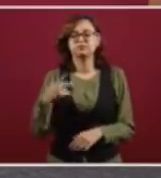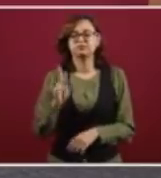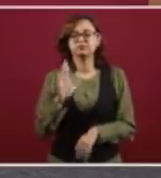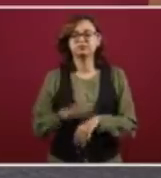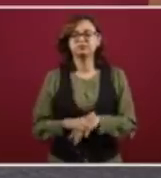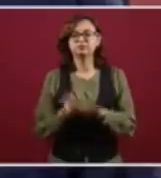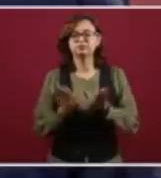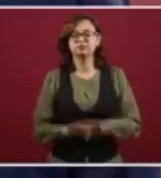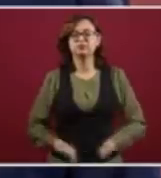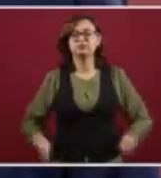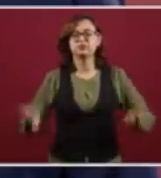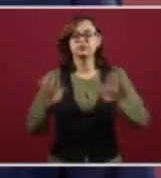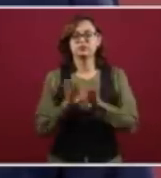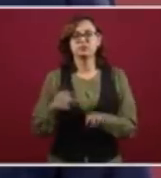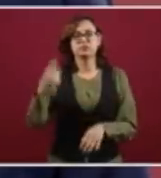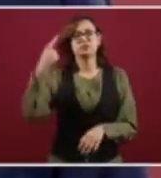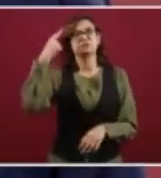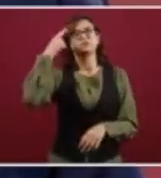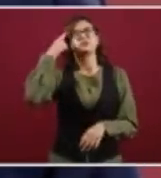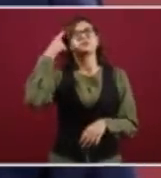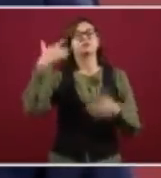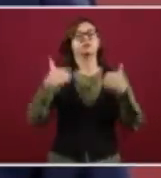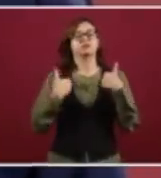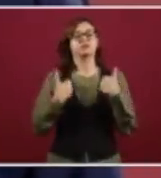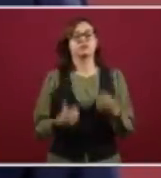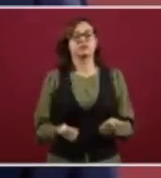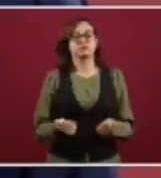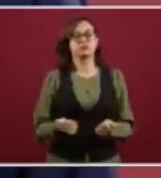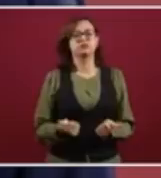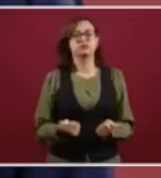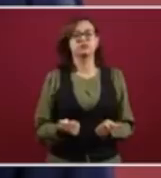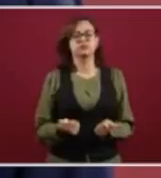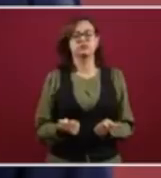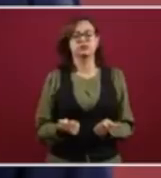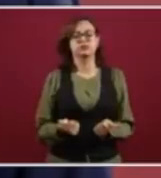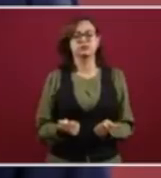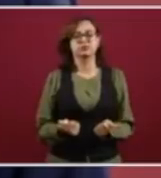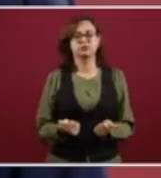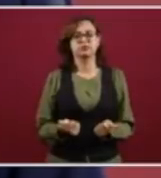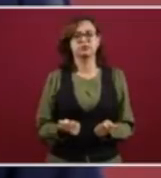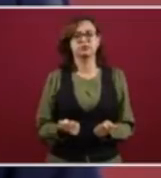importante es tener conciencia de eso, o sea,